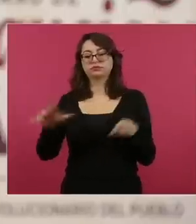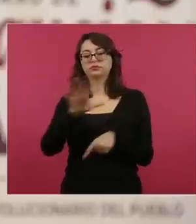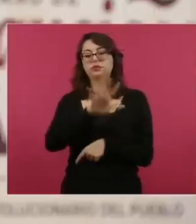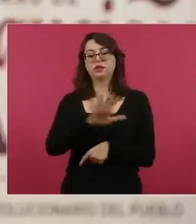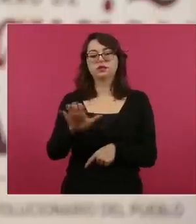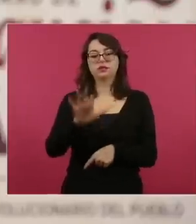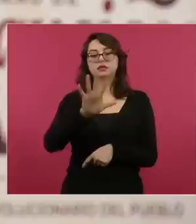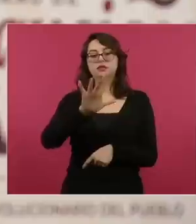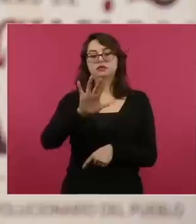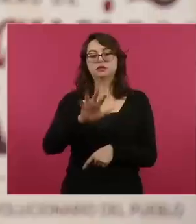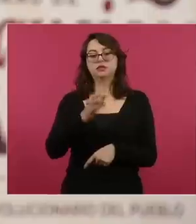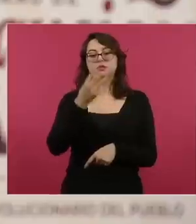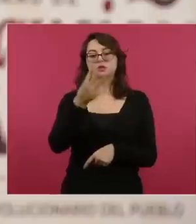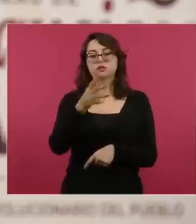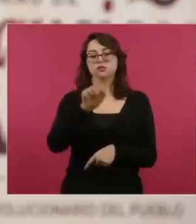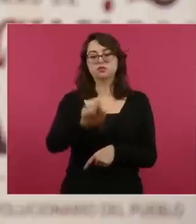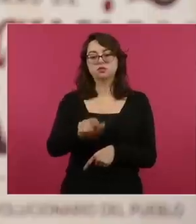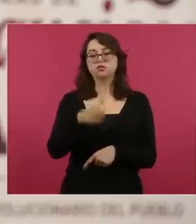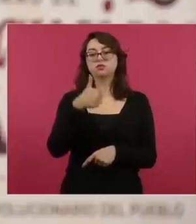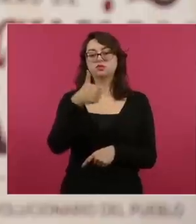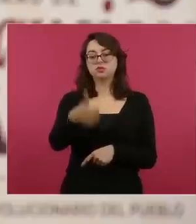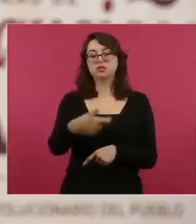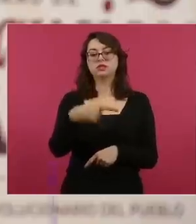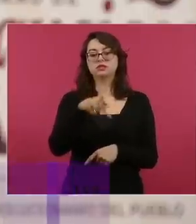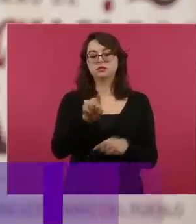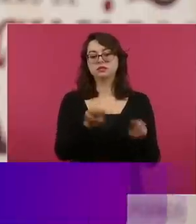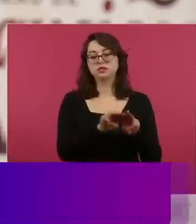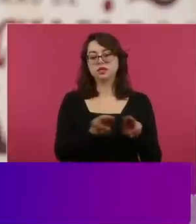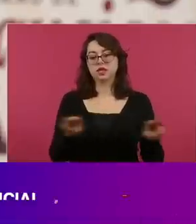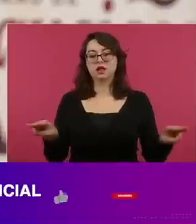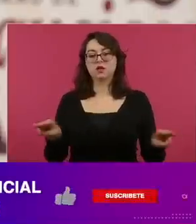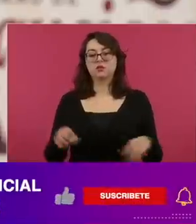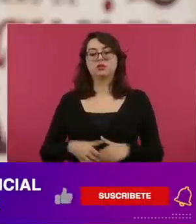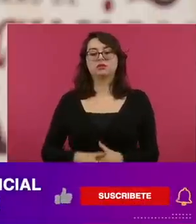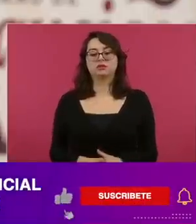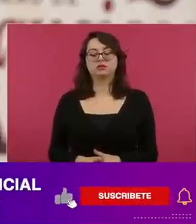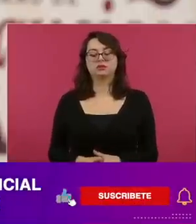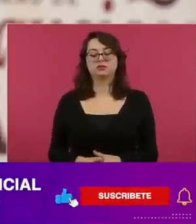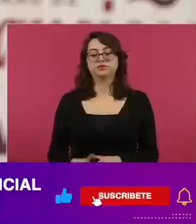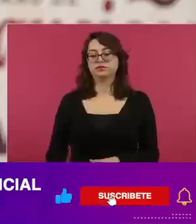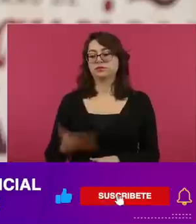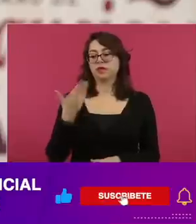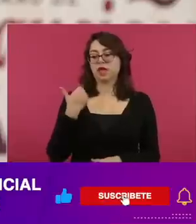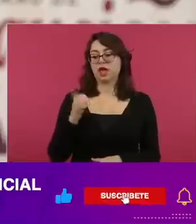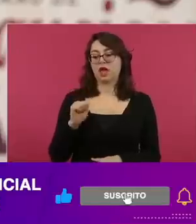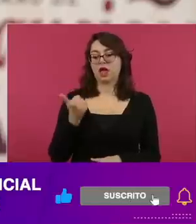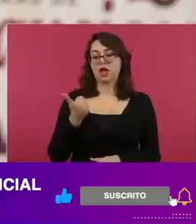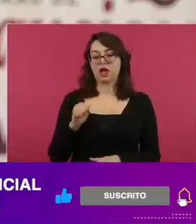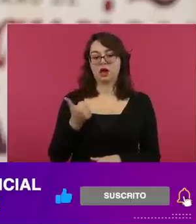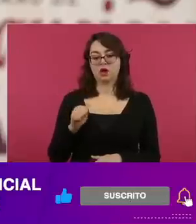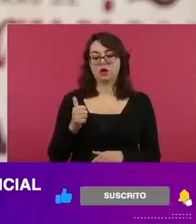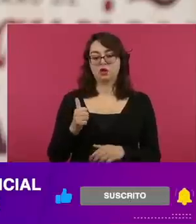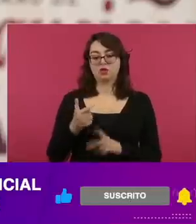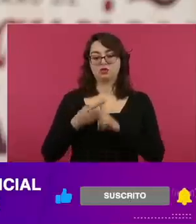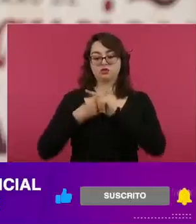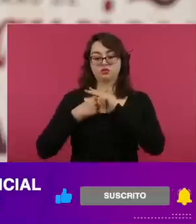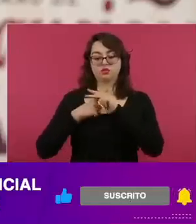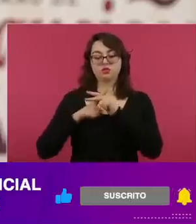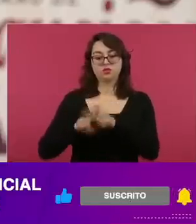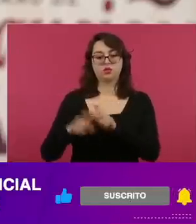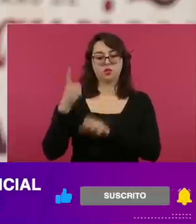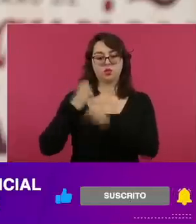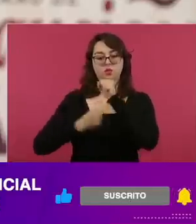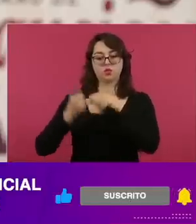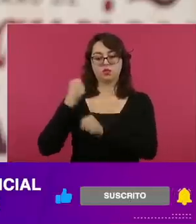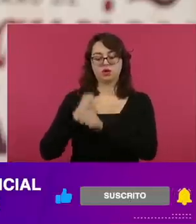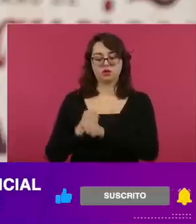553.6 kilómetros. Iniciamos en agosto de 2022 y tenemos contemplado